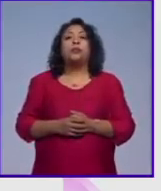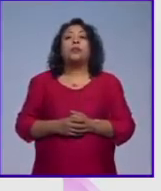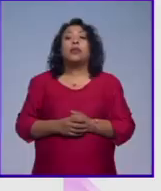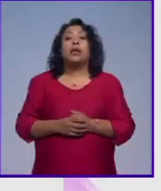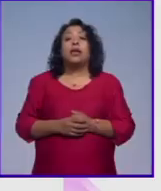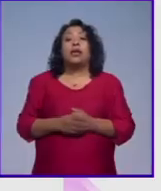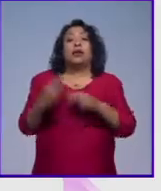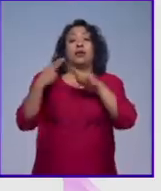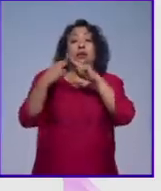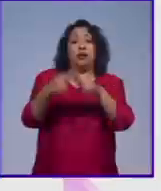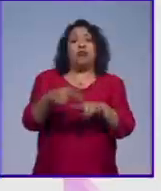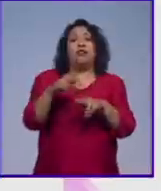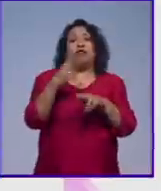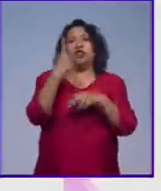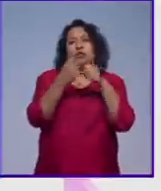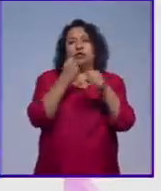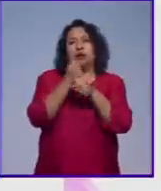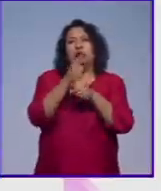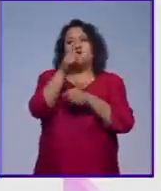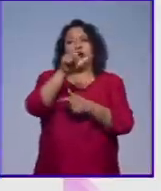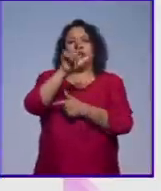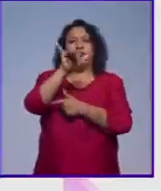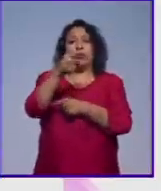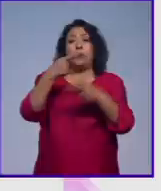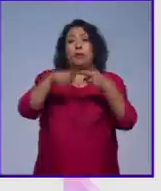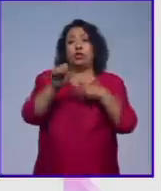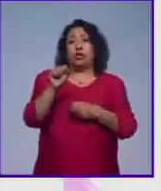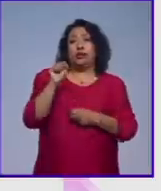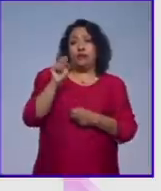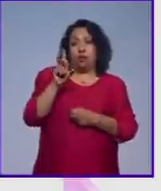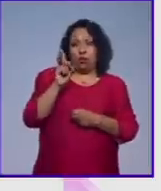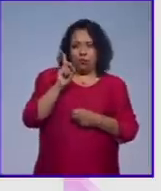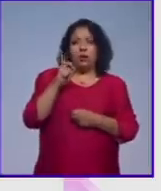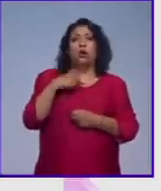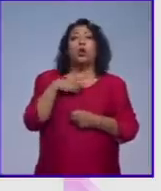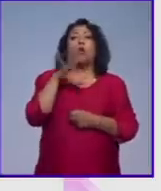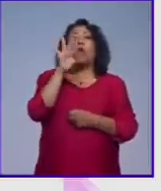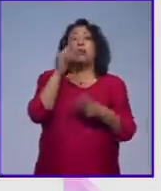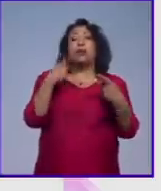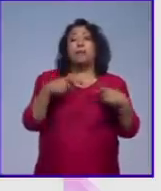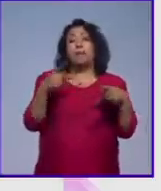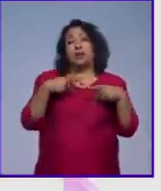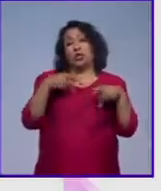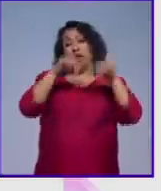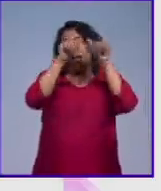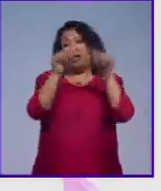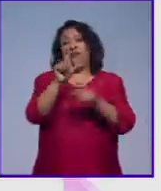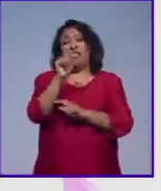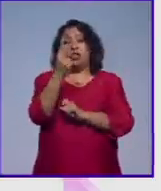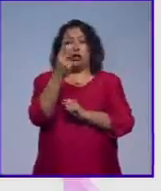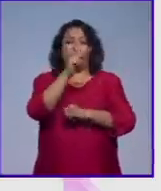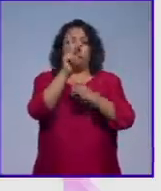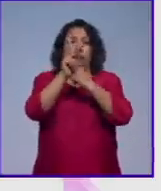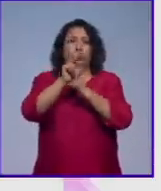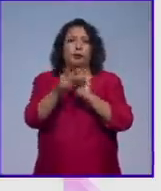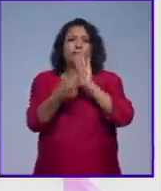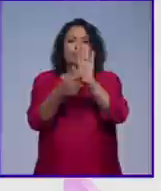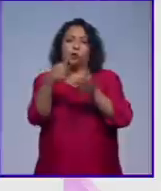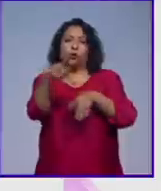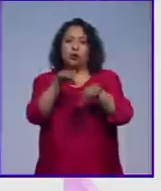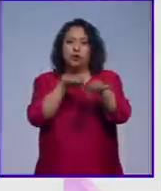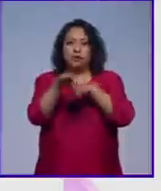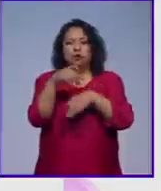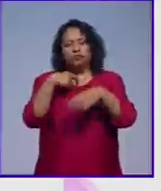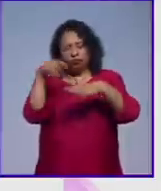La décima edición de la Bienal de Liverpool arrancó este fin de semana. Más de 40 artistas de 22 países presentarán trabajos